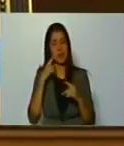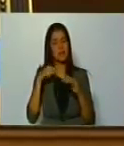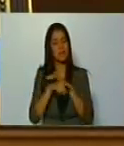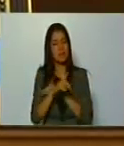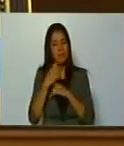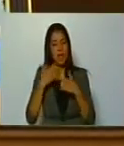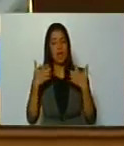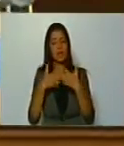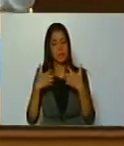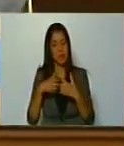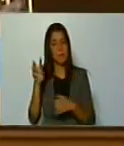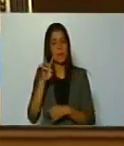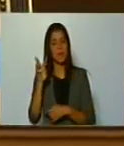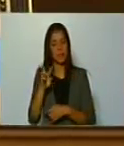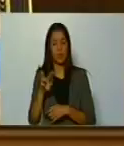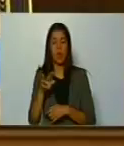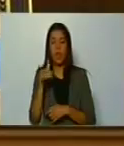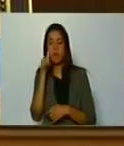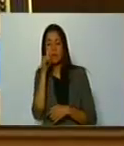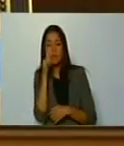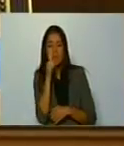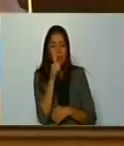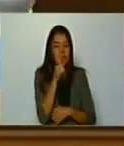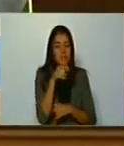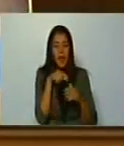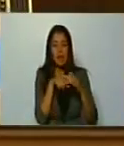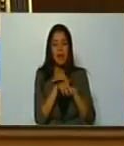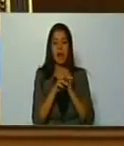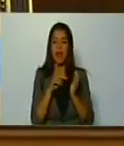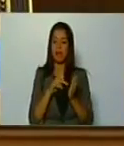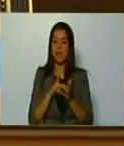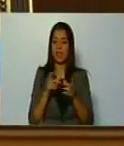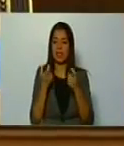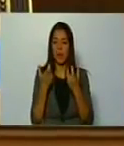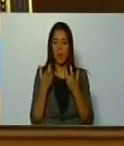Venezuela asistían como moscas?